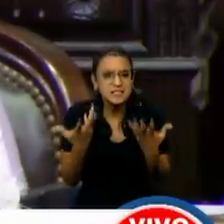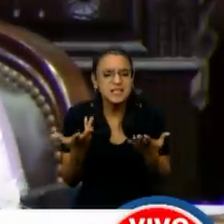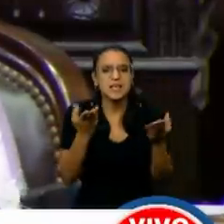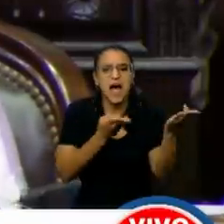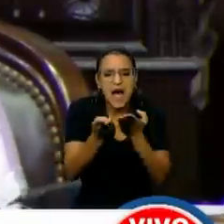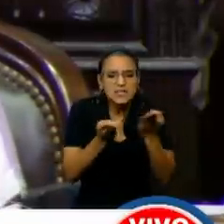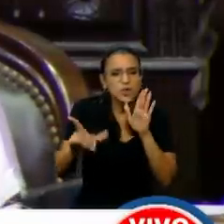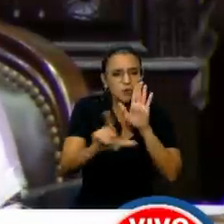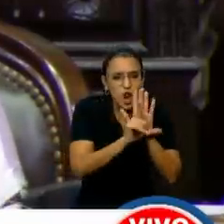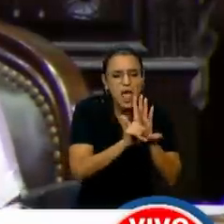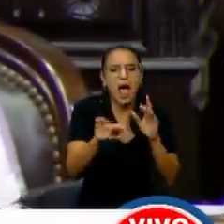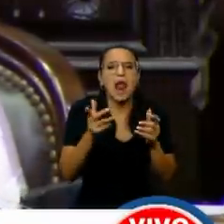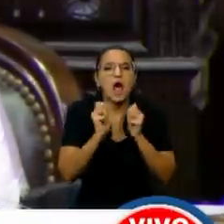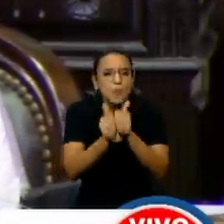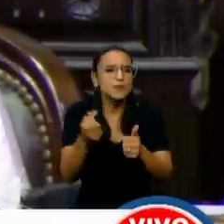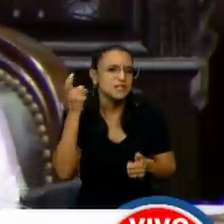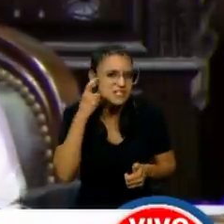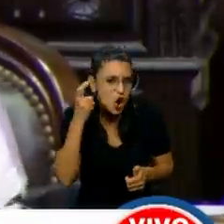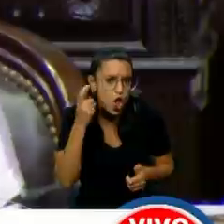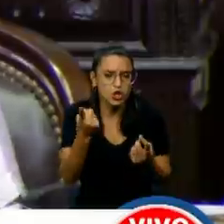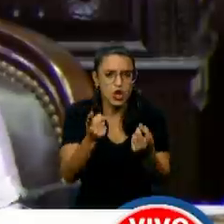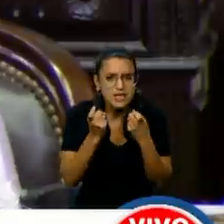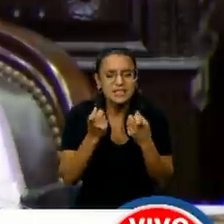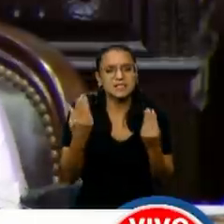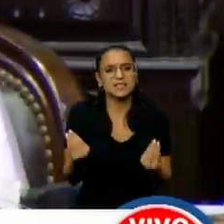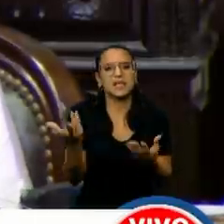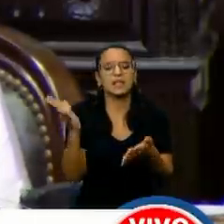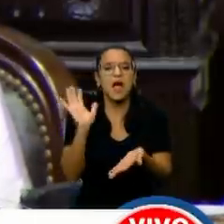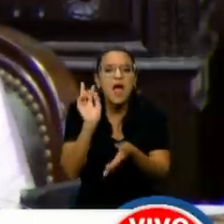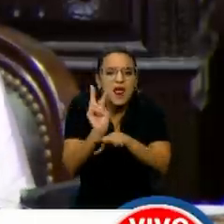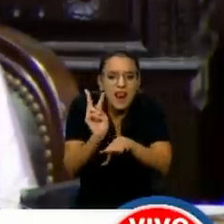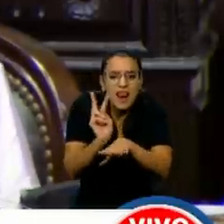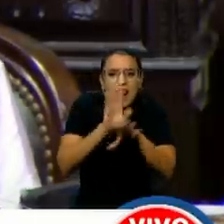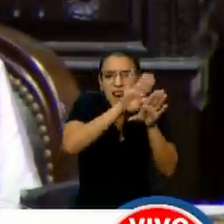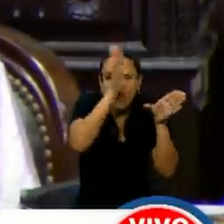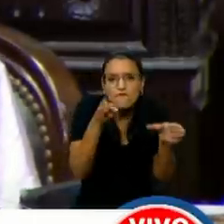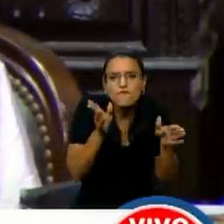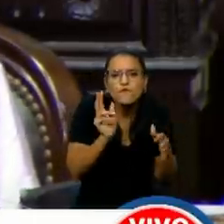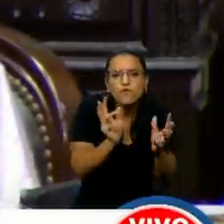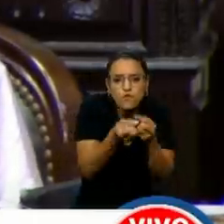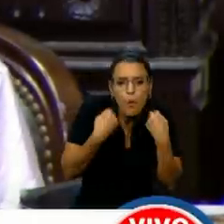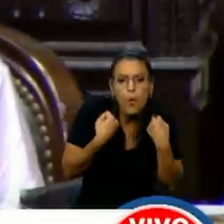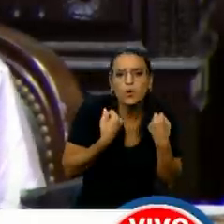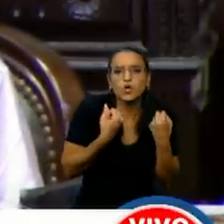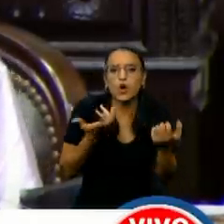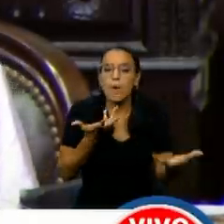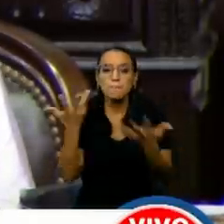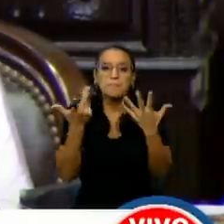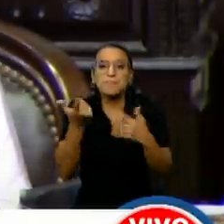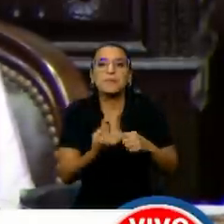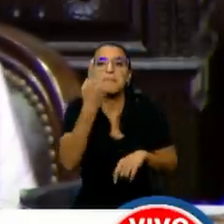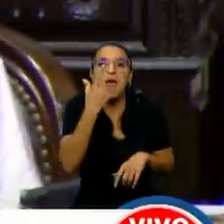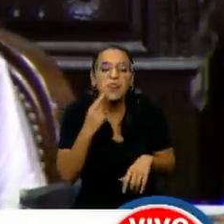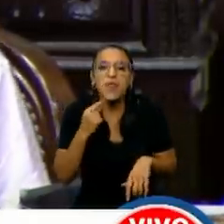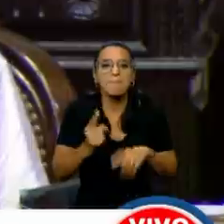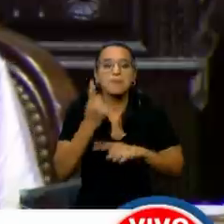asesoramiento legal un acompañamiento psicológico un refugio para poder acudir en los primeros días en los